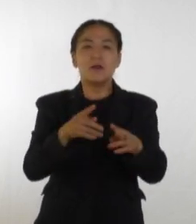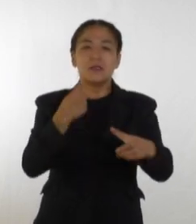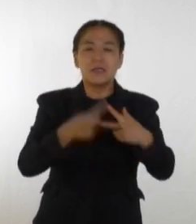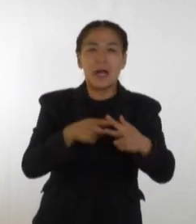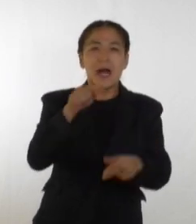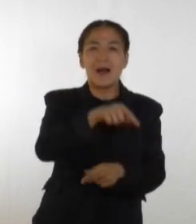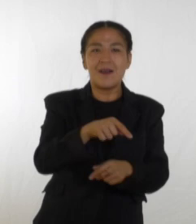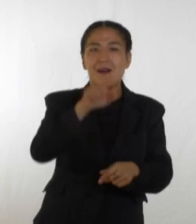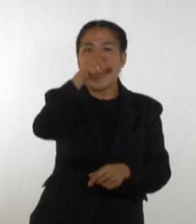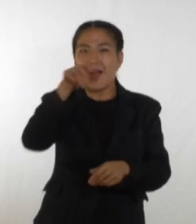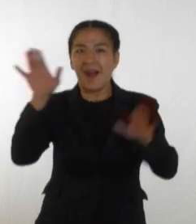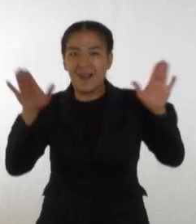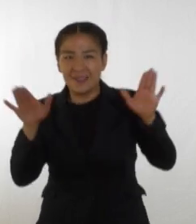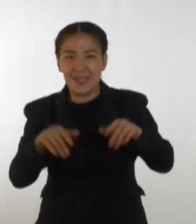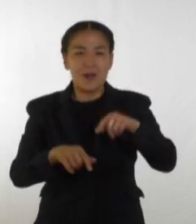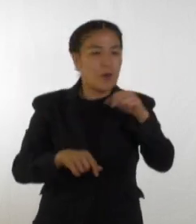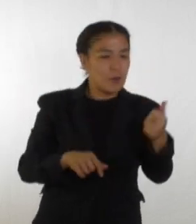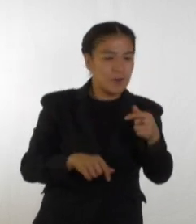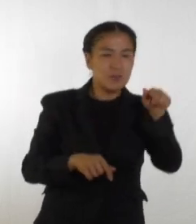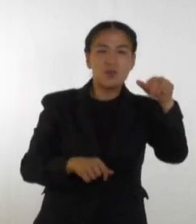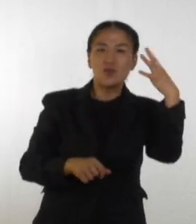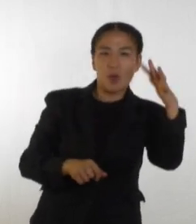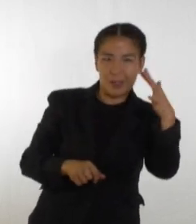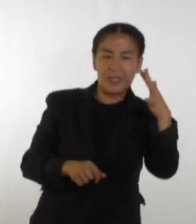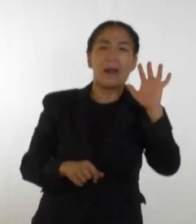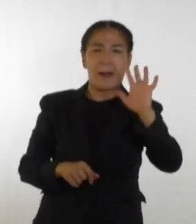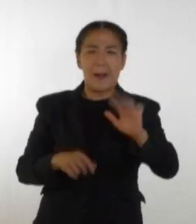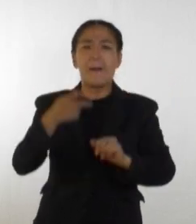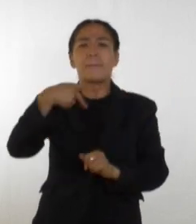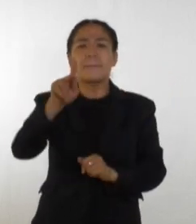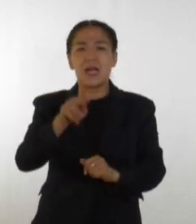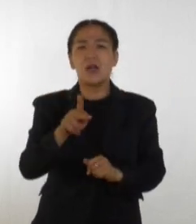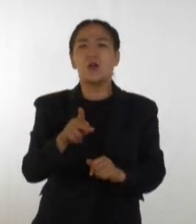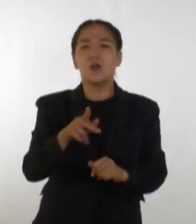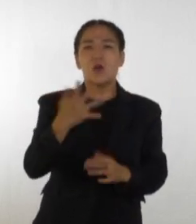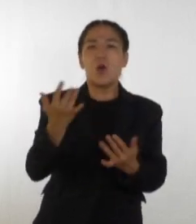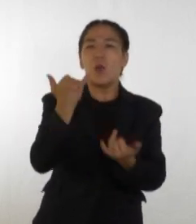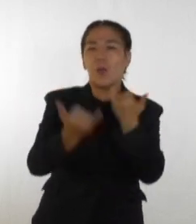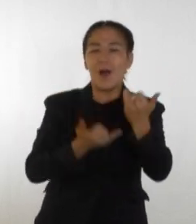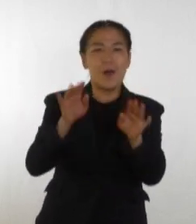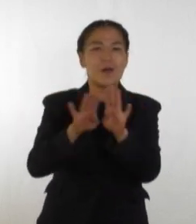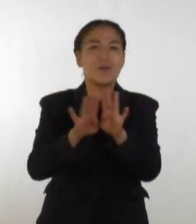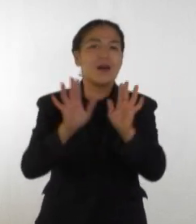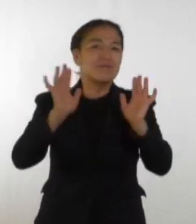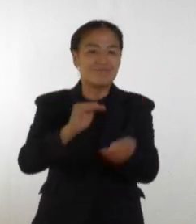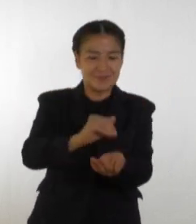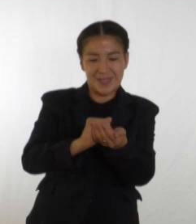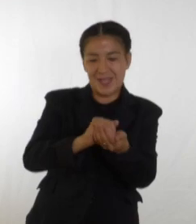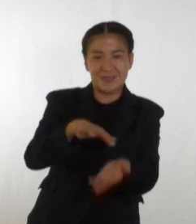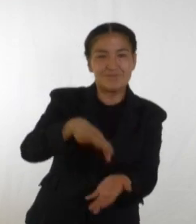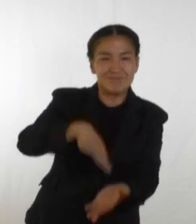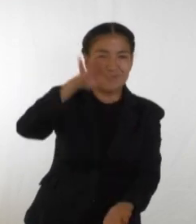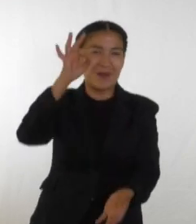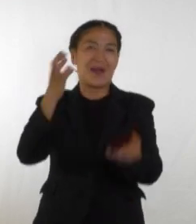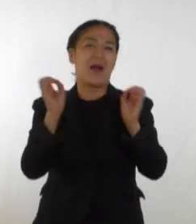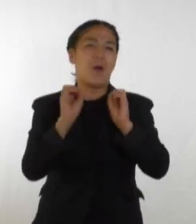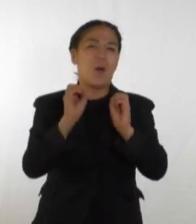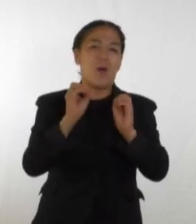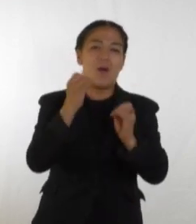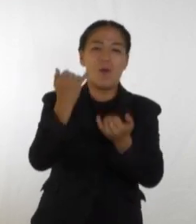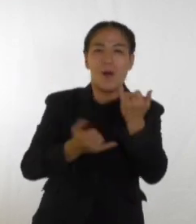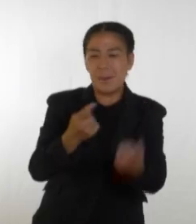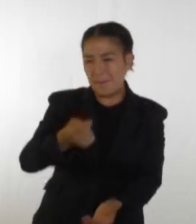cierta proporción van a ser águila y cierta proporción van a ser sol. Sin embargo, todo lo que sea juego de azar, todo lo que sea